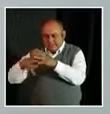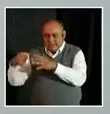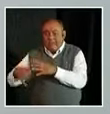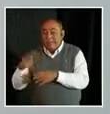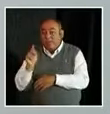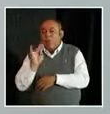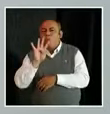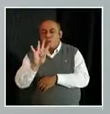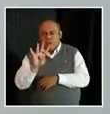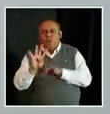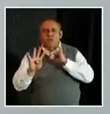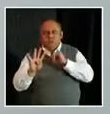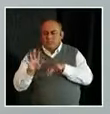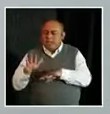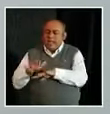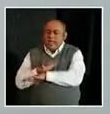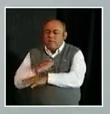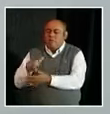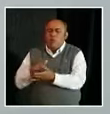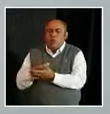reubicando a raíz